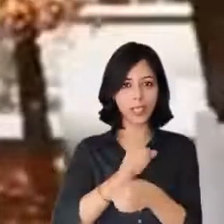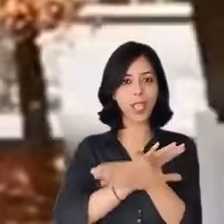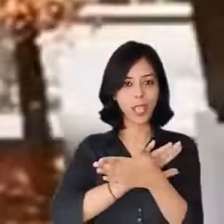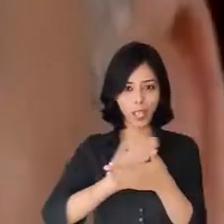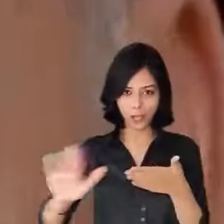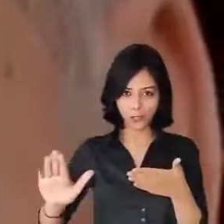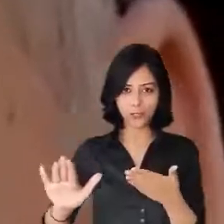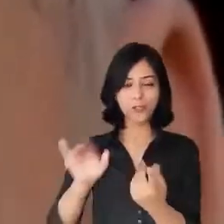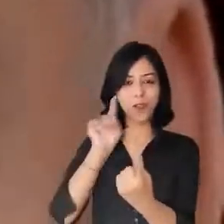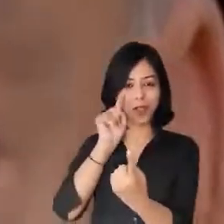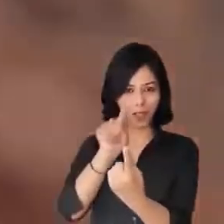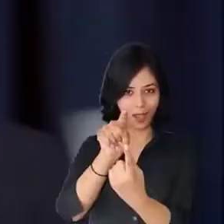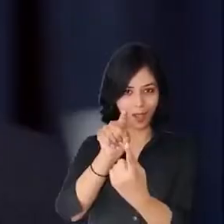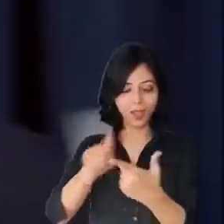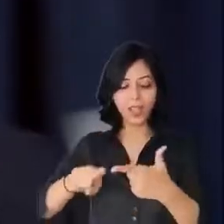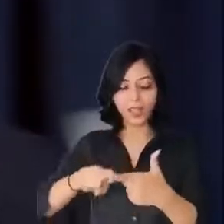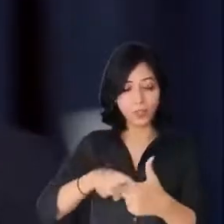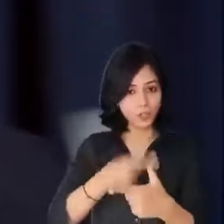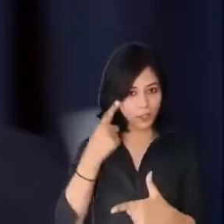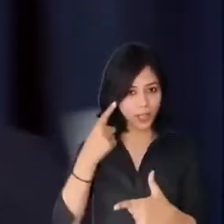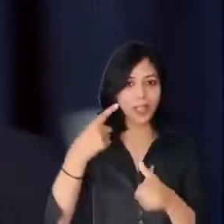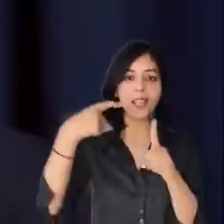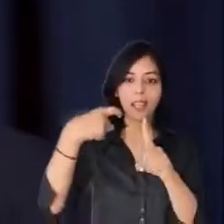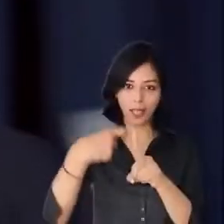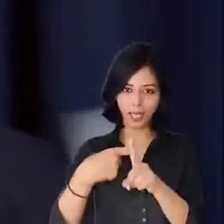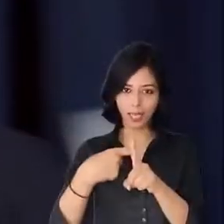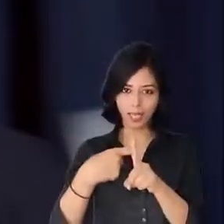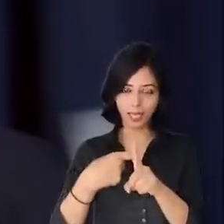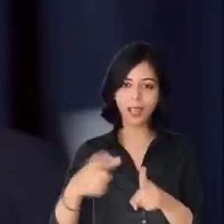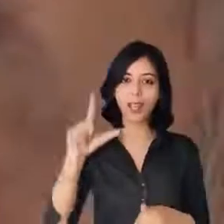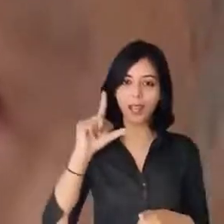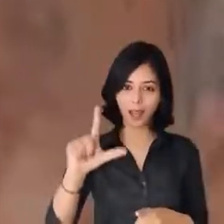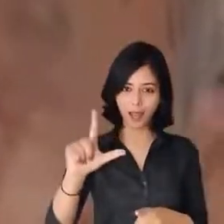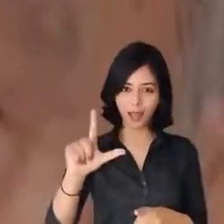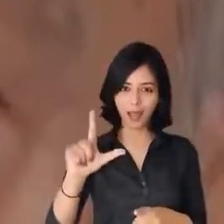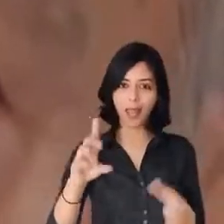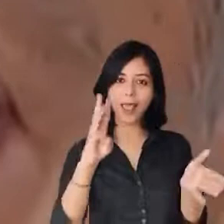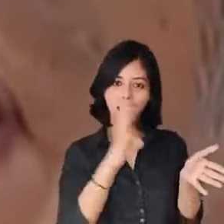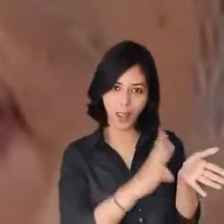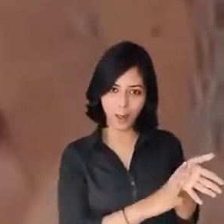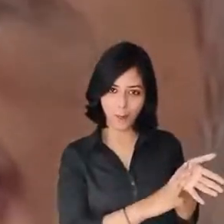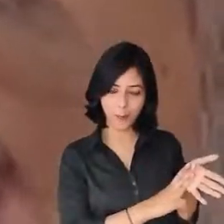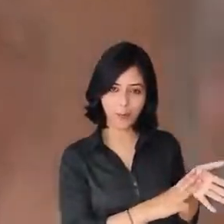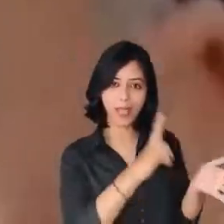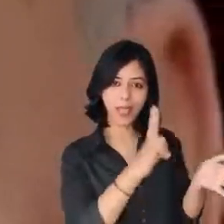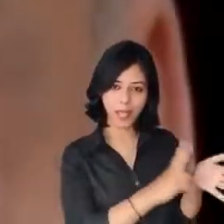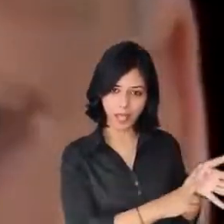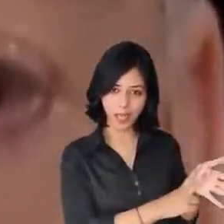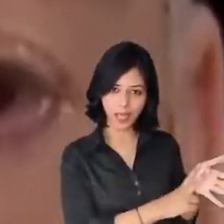Y Robin tenía 13 años y también tenía cabello rubio, y pensamos que quizás le gustaba esta clase